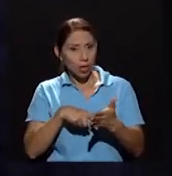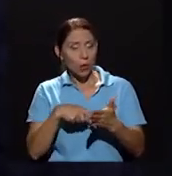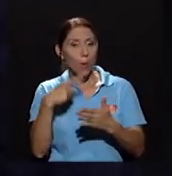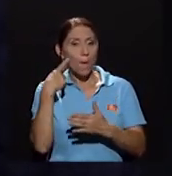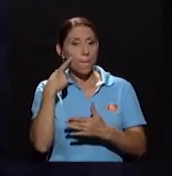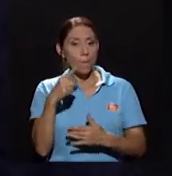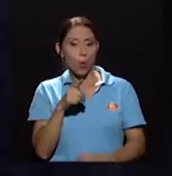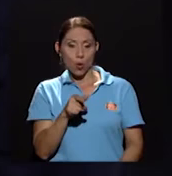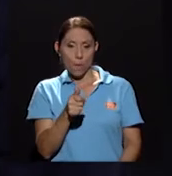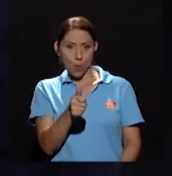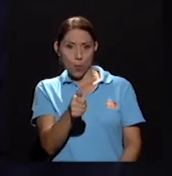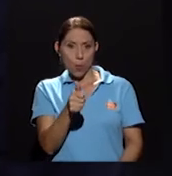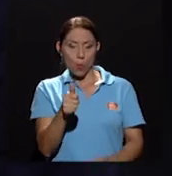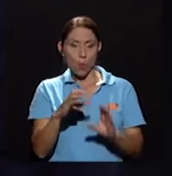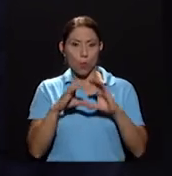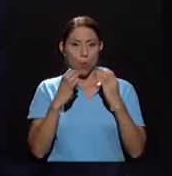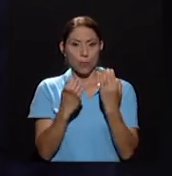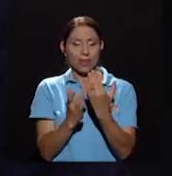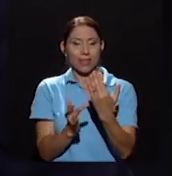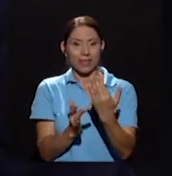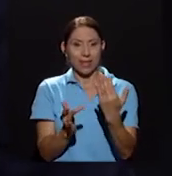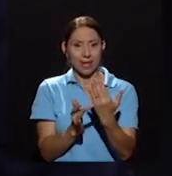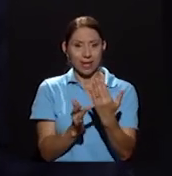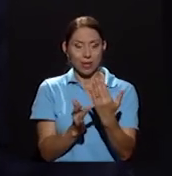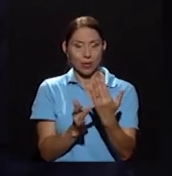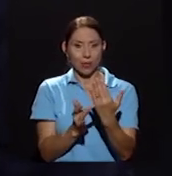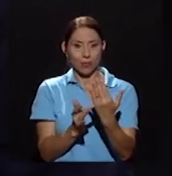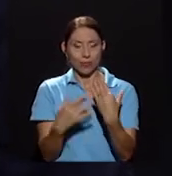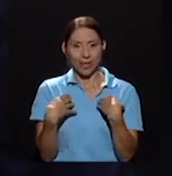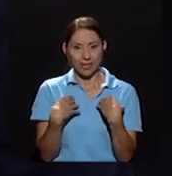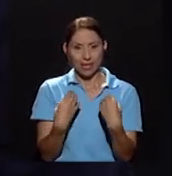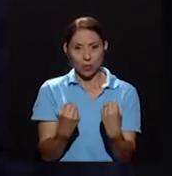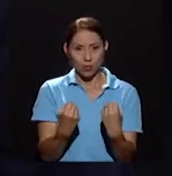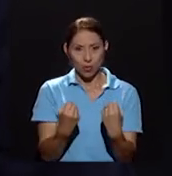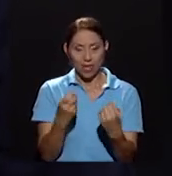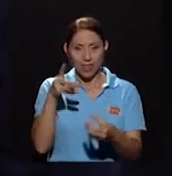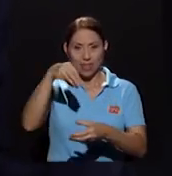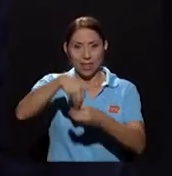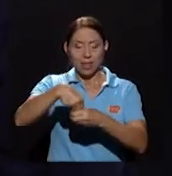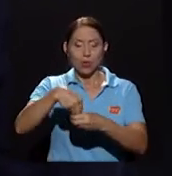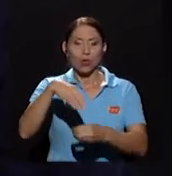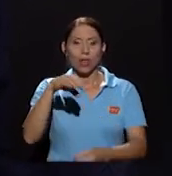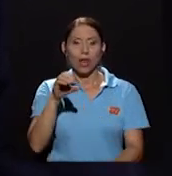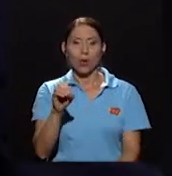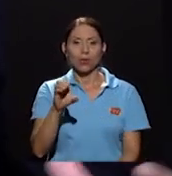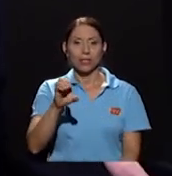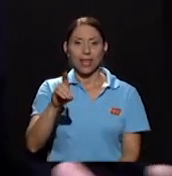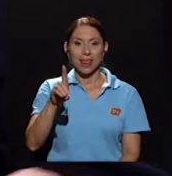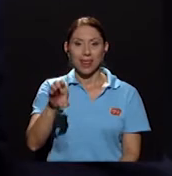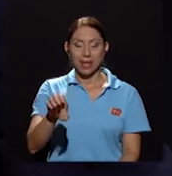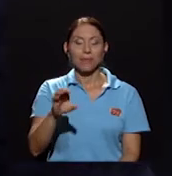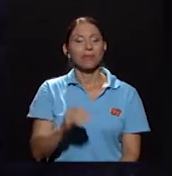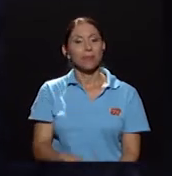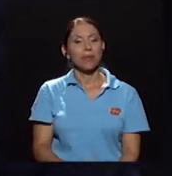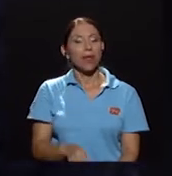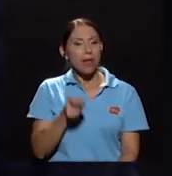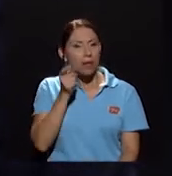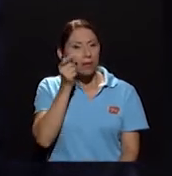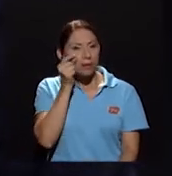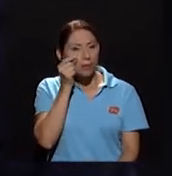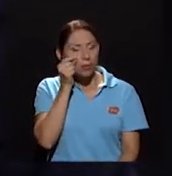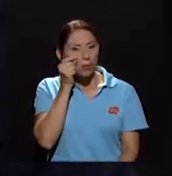propio comité técnico de la ocde en salud y es curioso acotar que por ejemplo